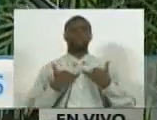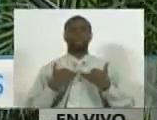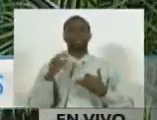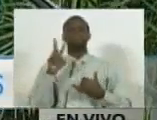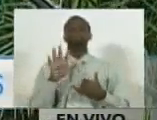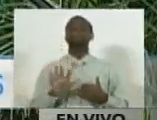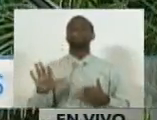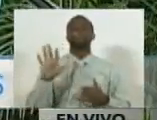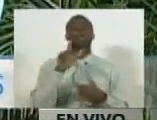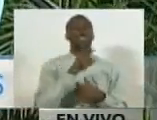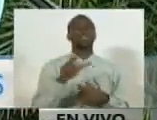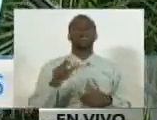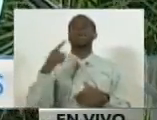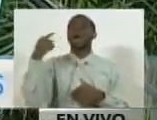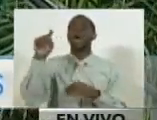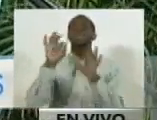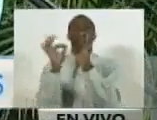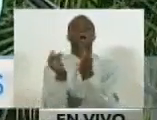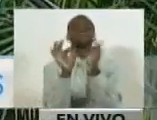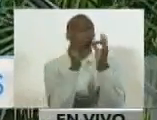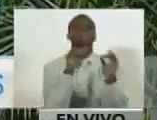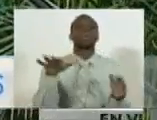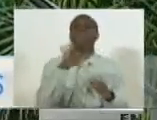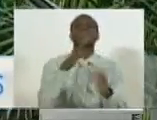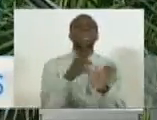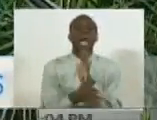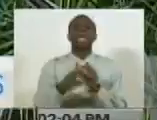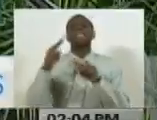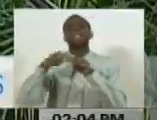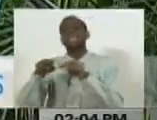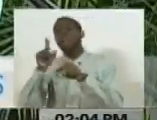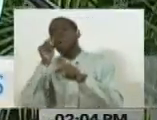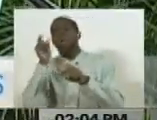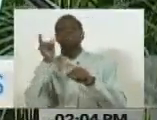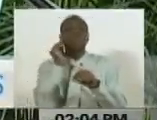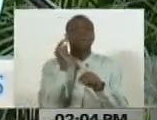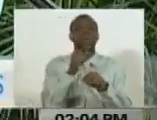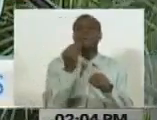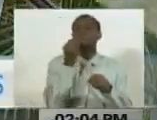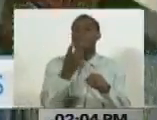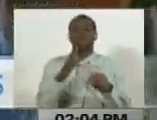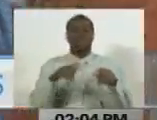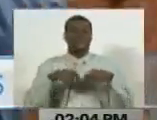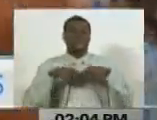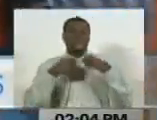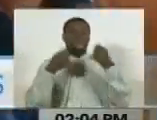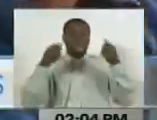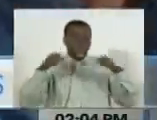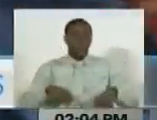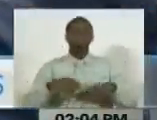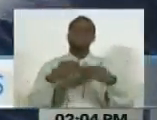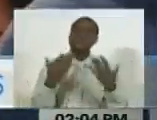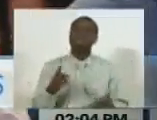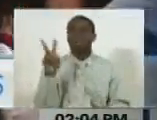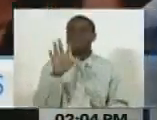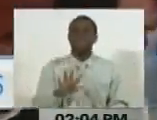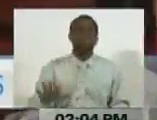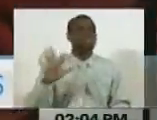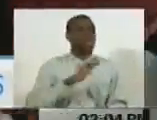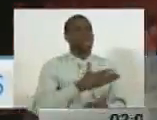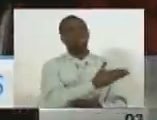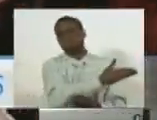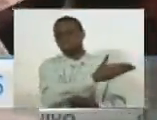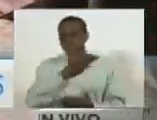Venezuela y que tiene cada familia, que son los niños, las niñas y la juventud. Así que yo llamo a Venezuela entera